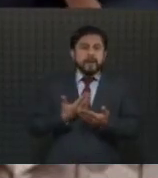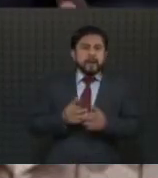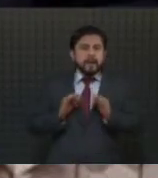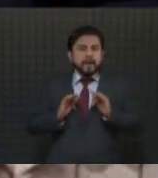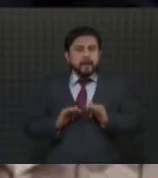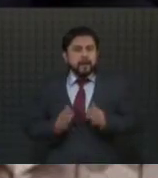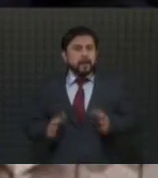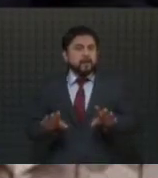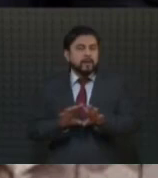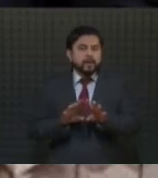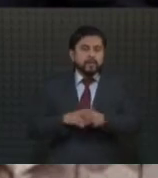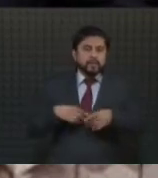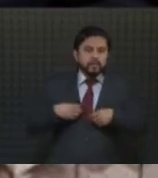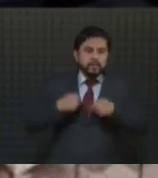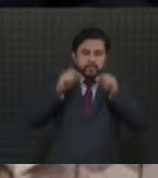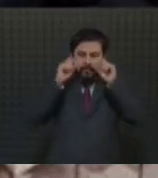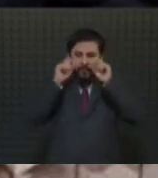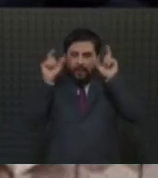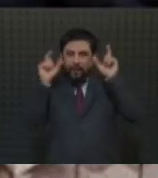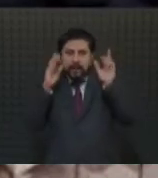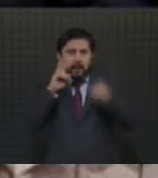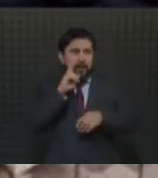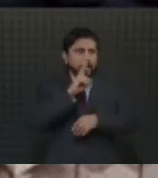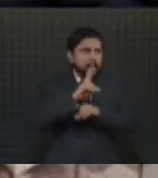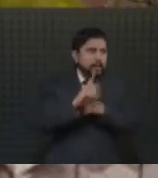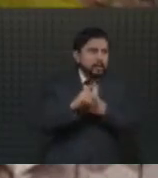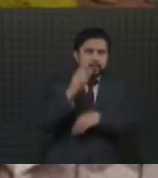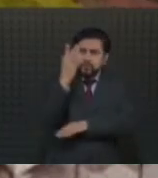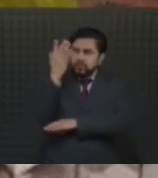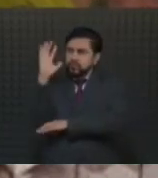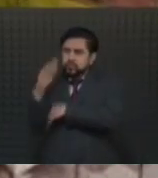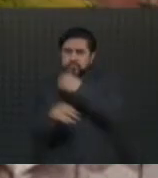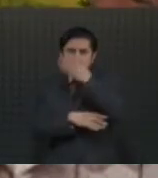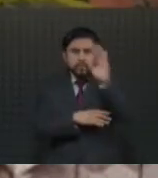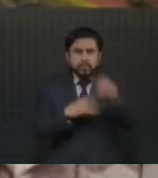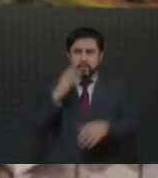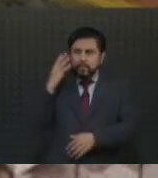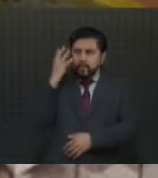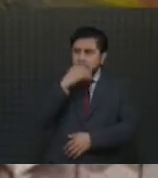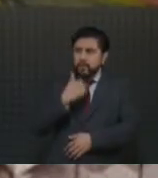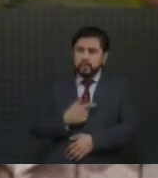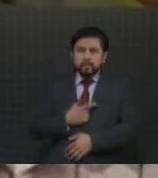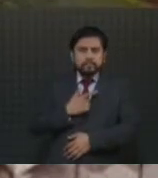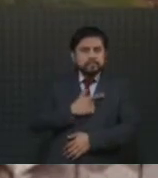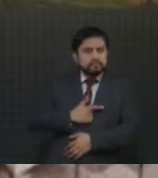Me ilumina los ojos ver tanta vegetación.